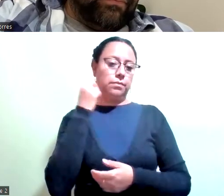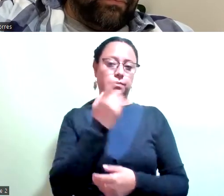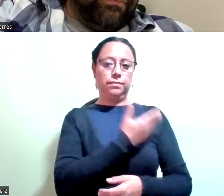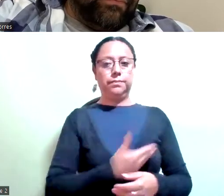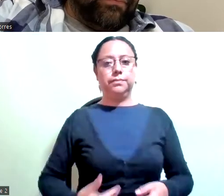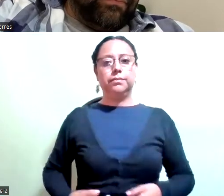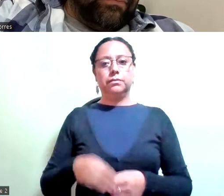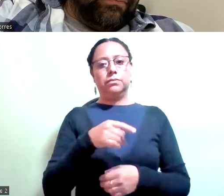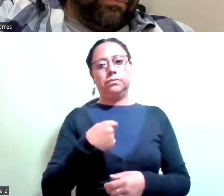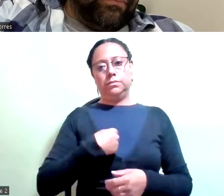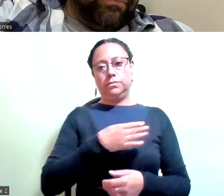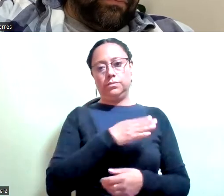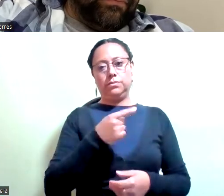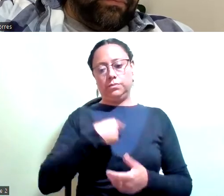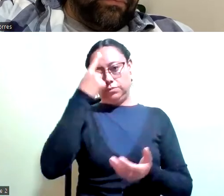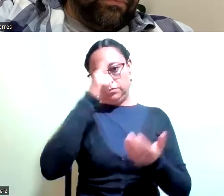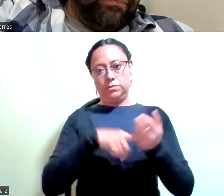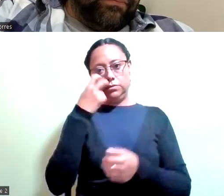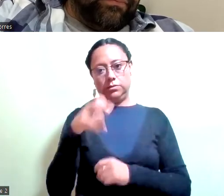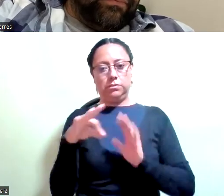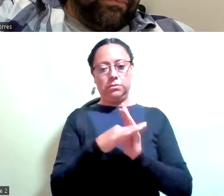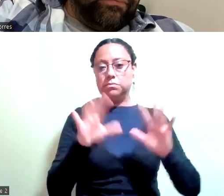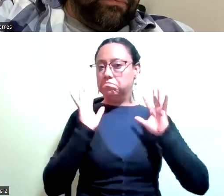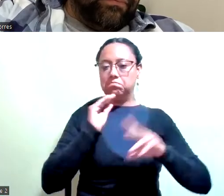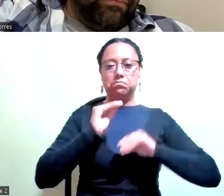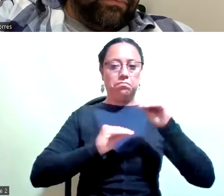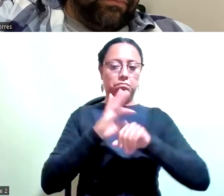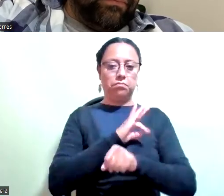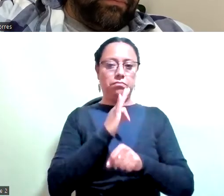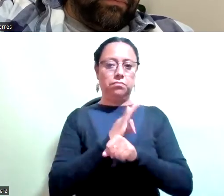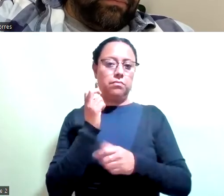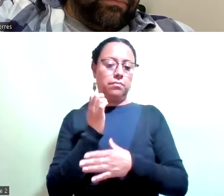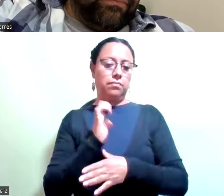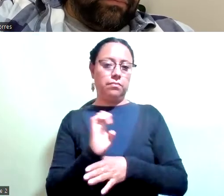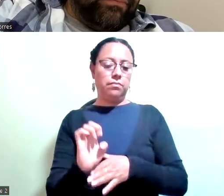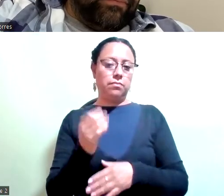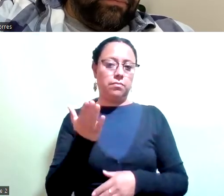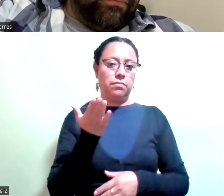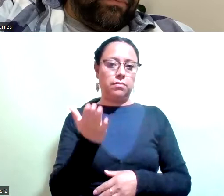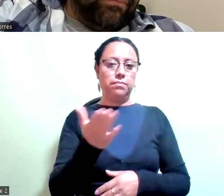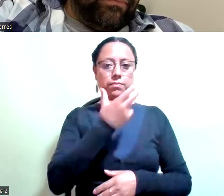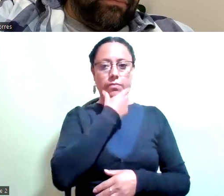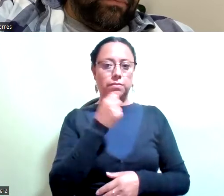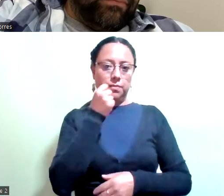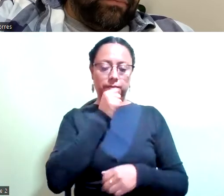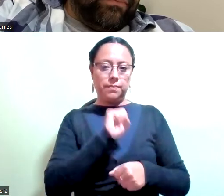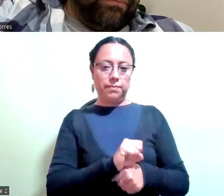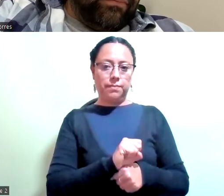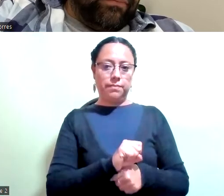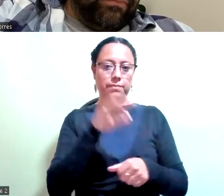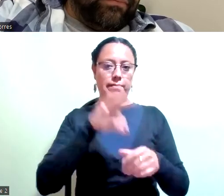debidamente discutido el punto. En este caso, le solicitaría al secretario someter a votación el presente